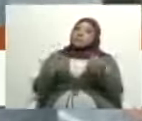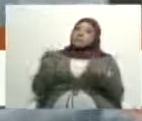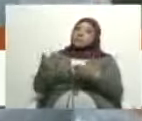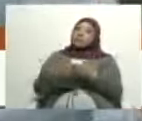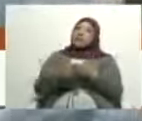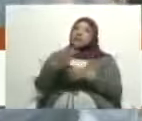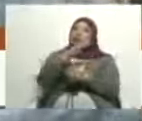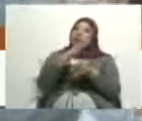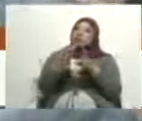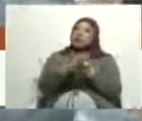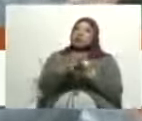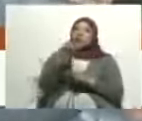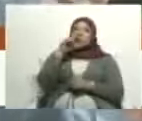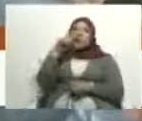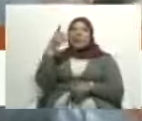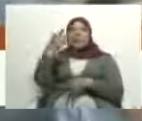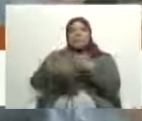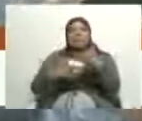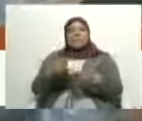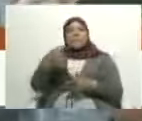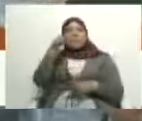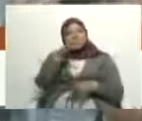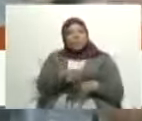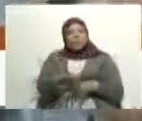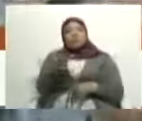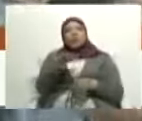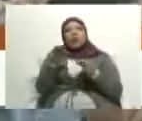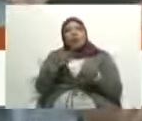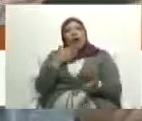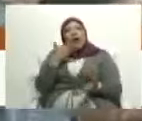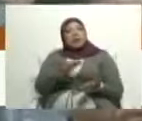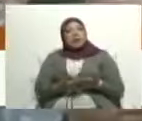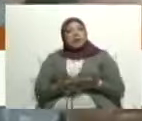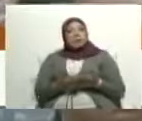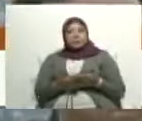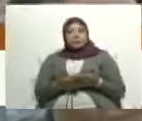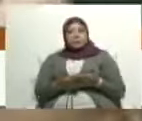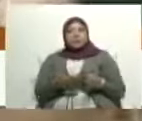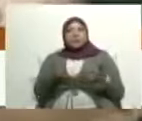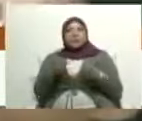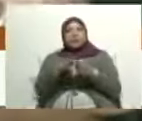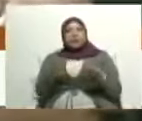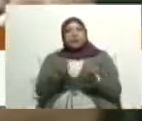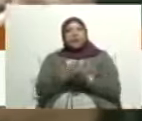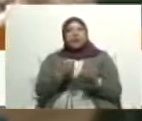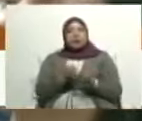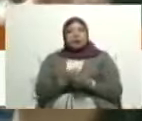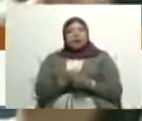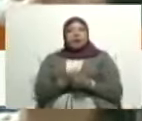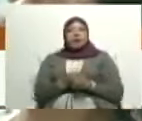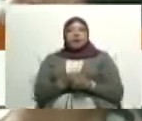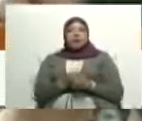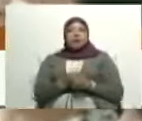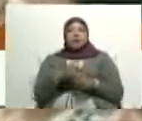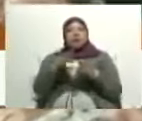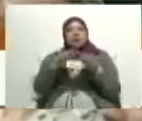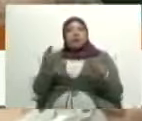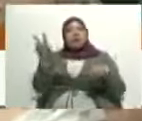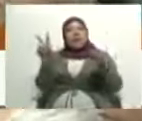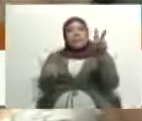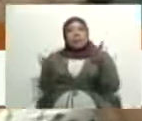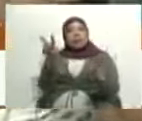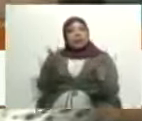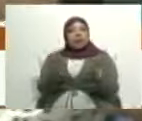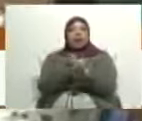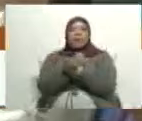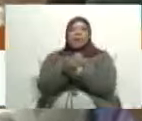a la cultura occidental. Y ha sido gracias a todos ustedes, a todas ustedes, con sus expresiones de